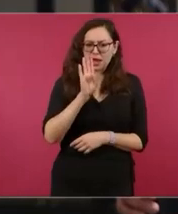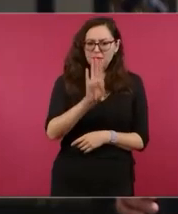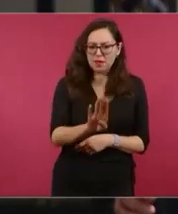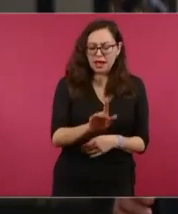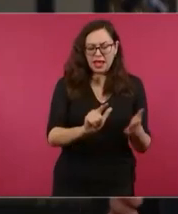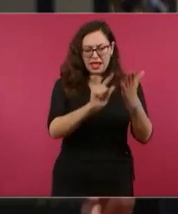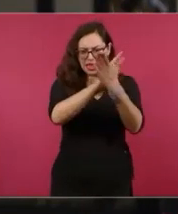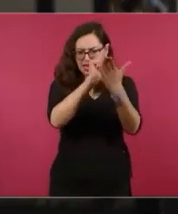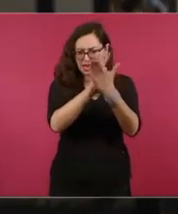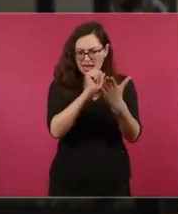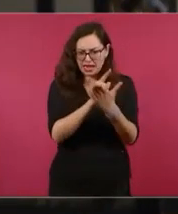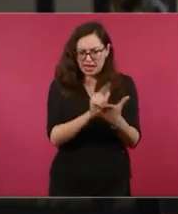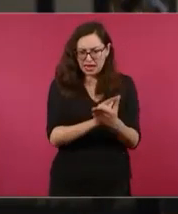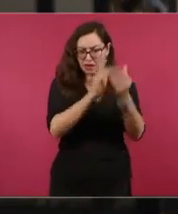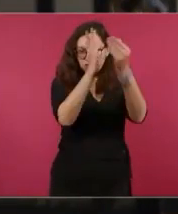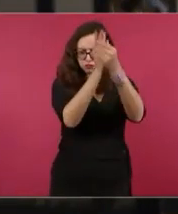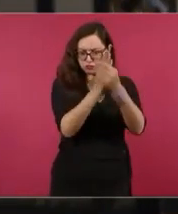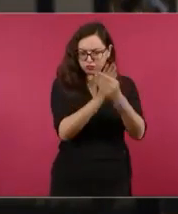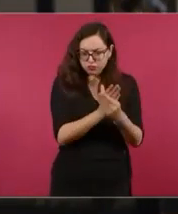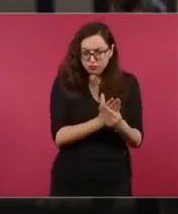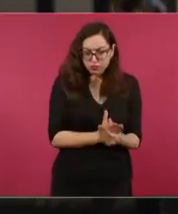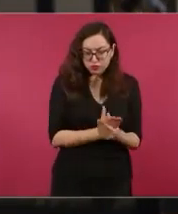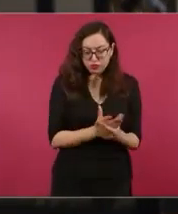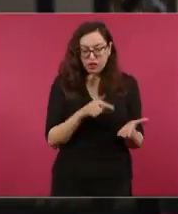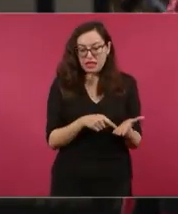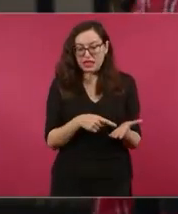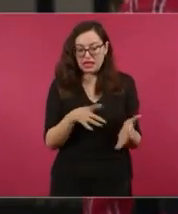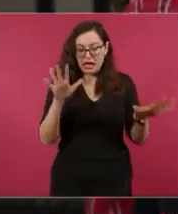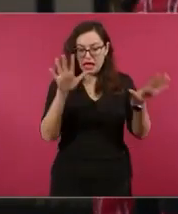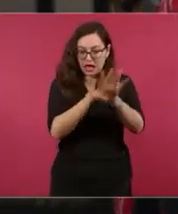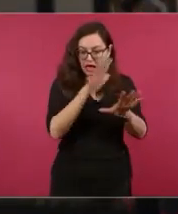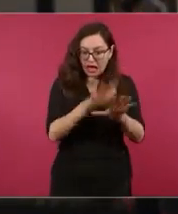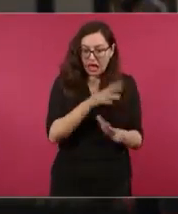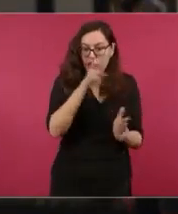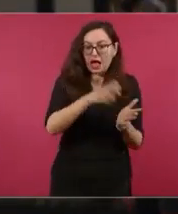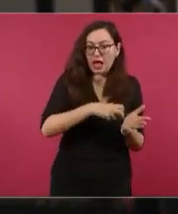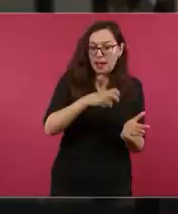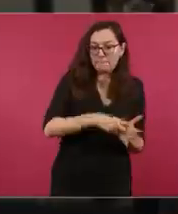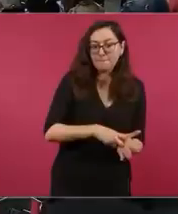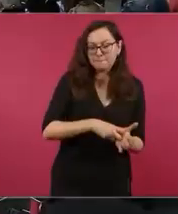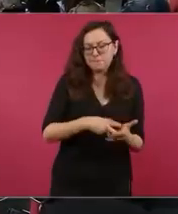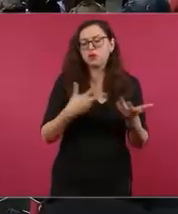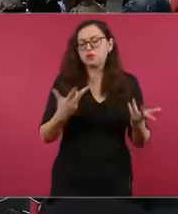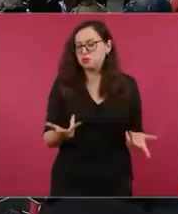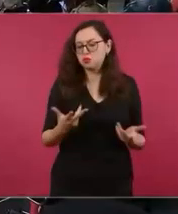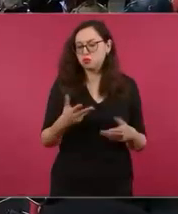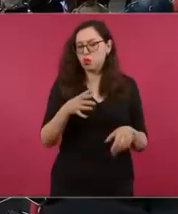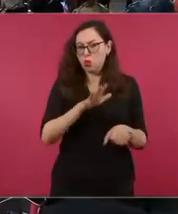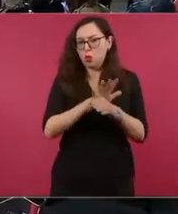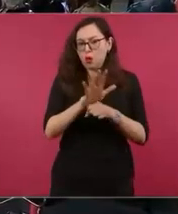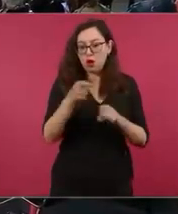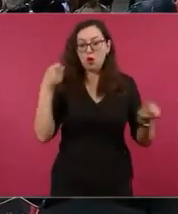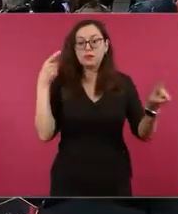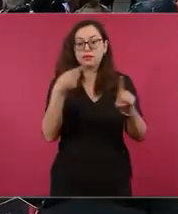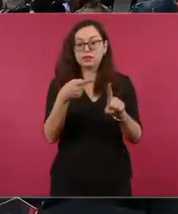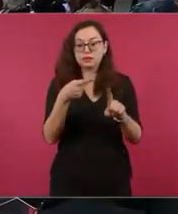se reformaban, entre otras cosas, para impedir que instituciones como el Instituto Nacional Electoral